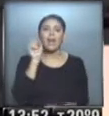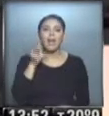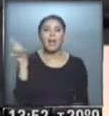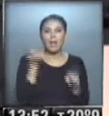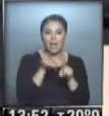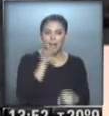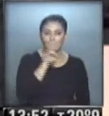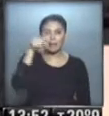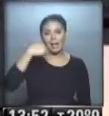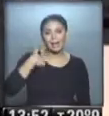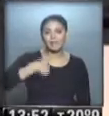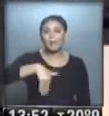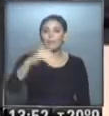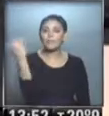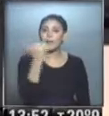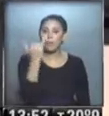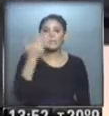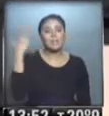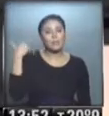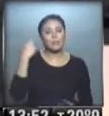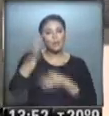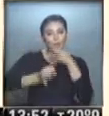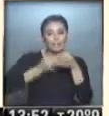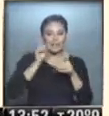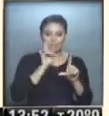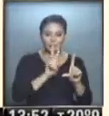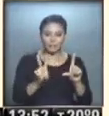que tendrá estreno en Argentina el próximo jueves. Ayer pudimos hablar con ella.